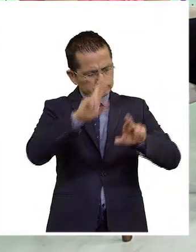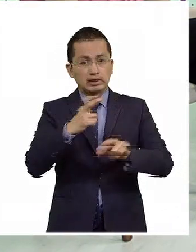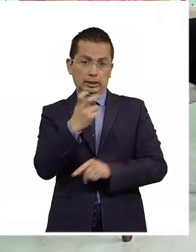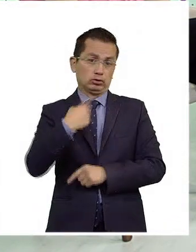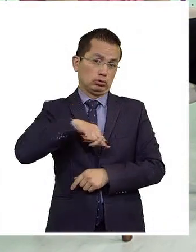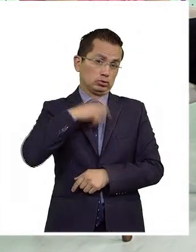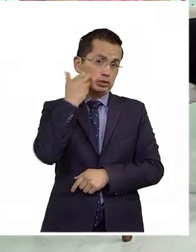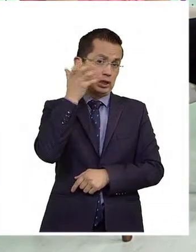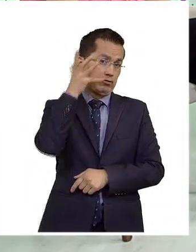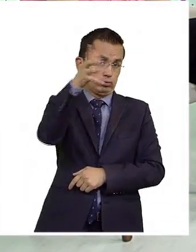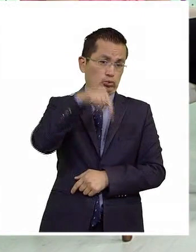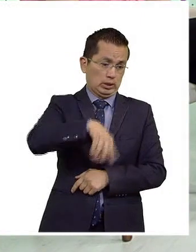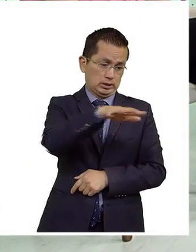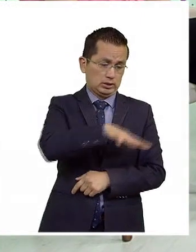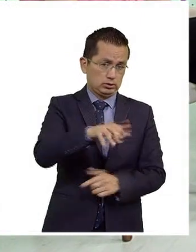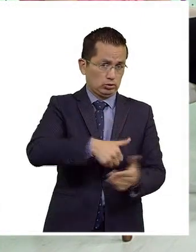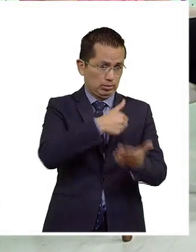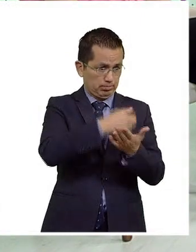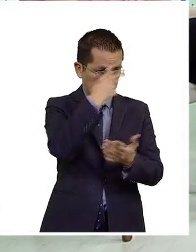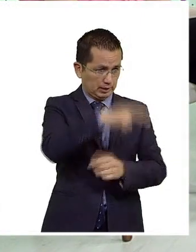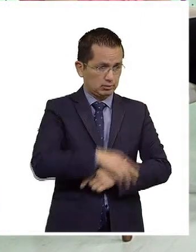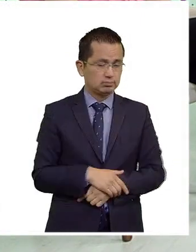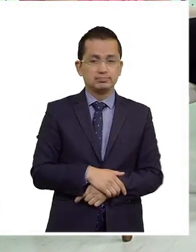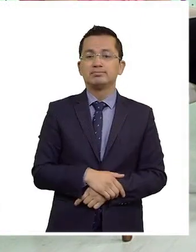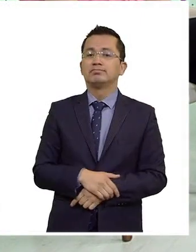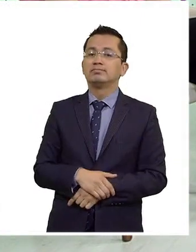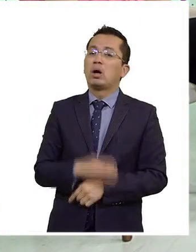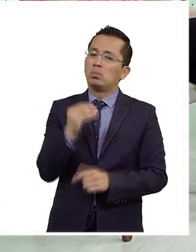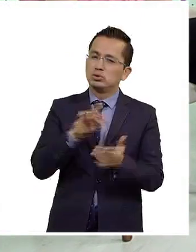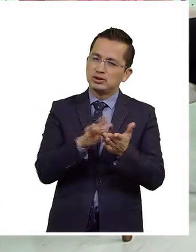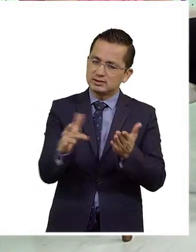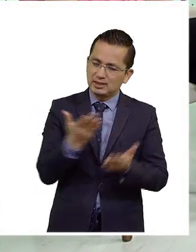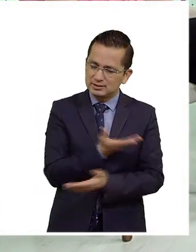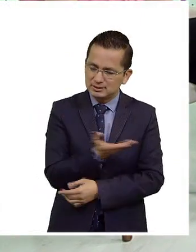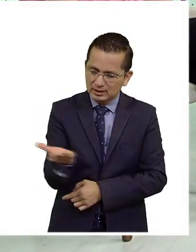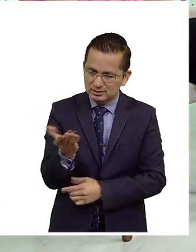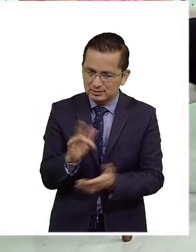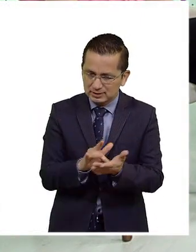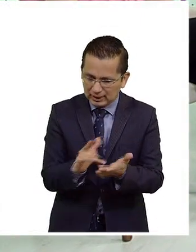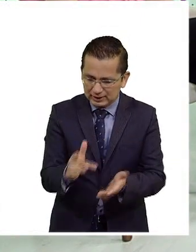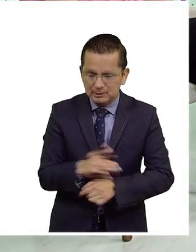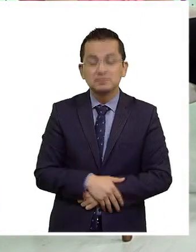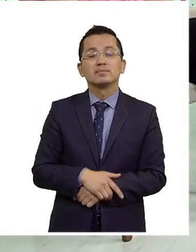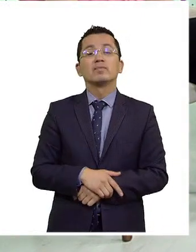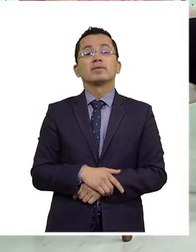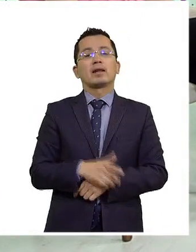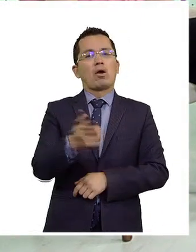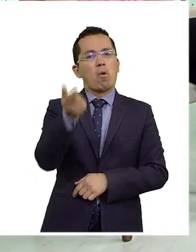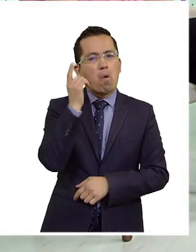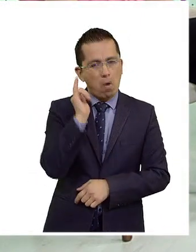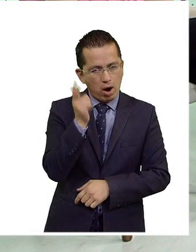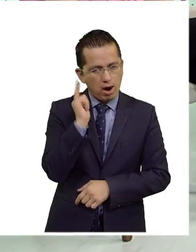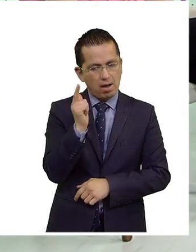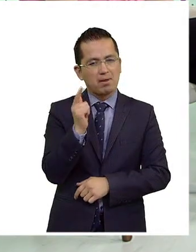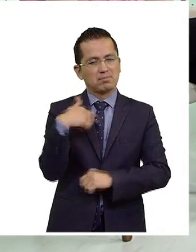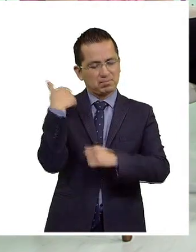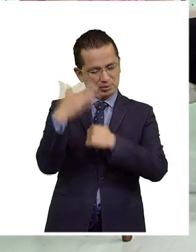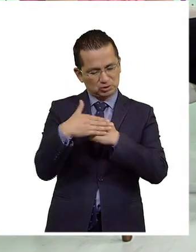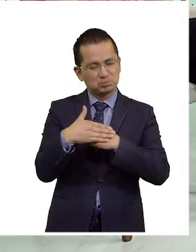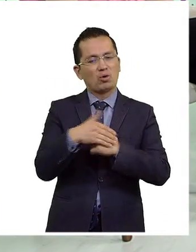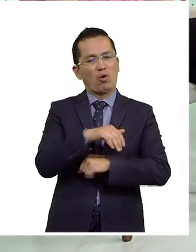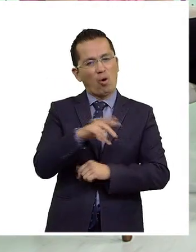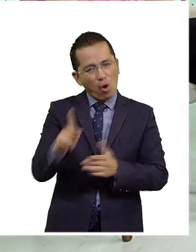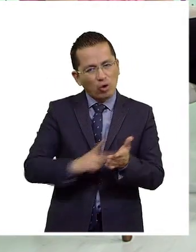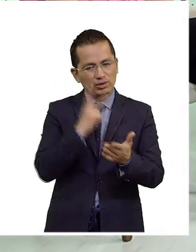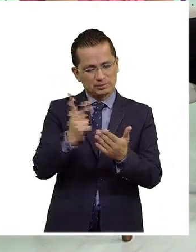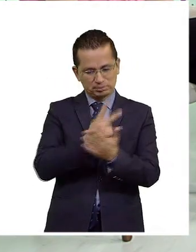México. Por supuesto. Pues les agradezco mucho. Muchísimas gracias. Gracias a ti. Esperemos que haya un próximo programa en donde